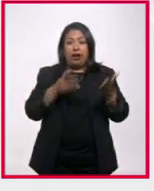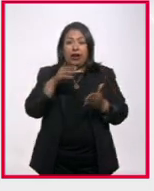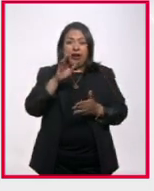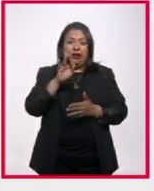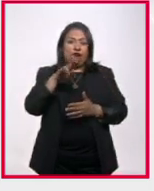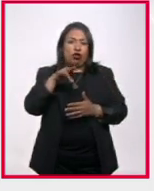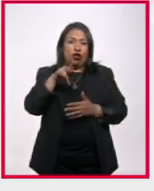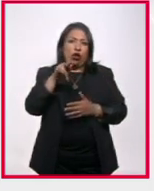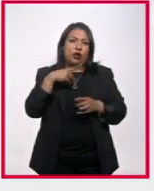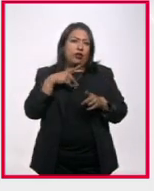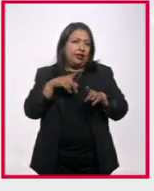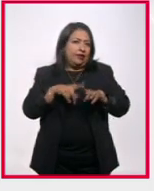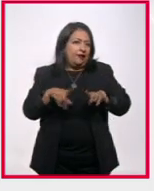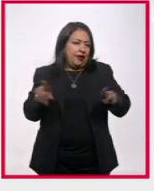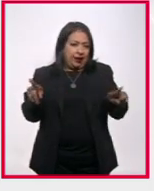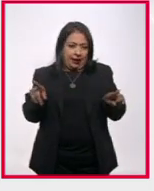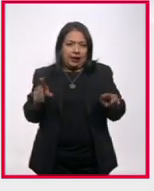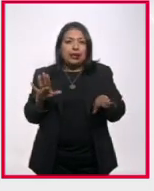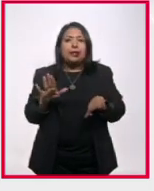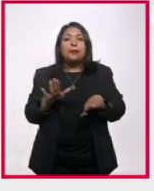distinta porque